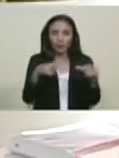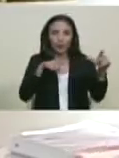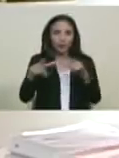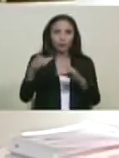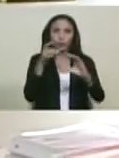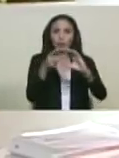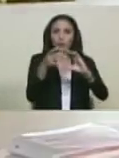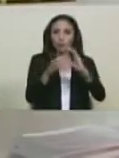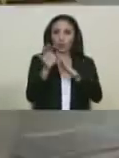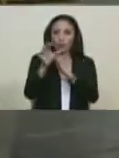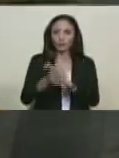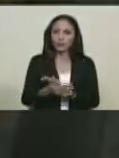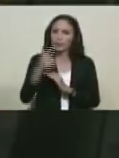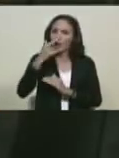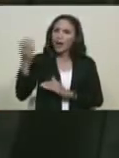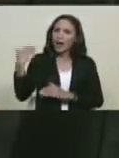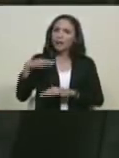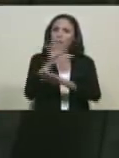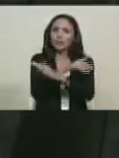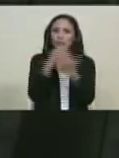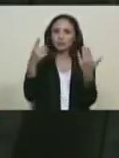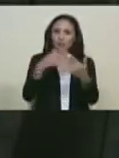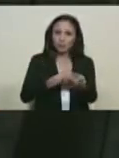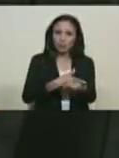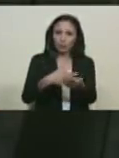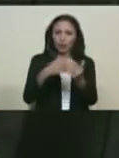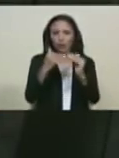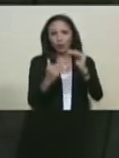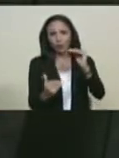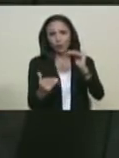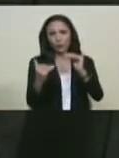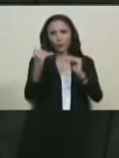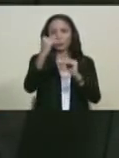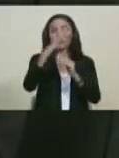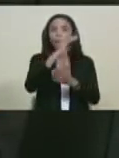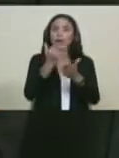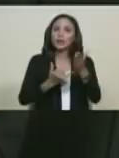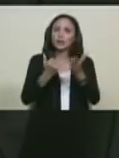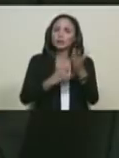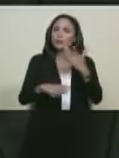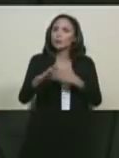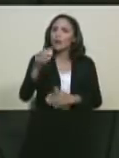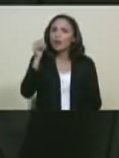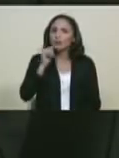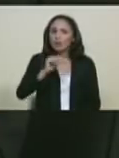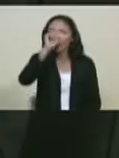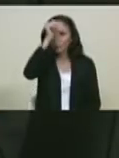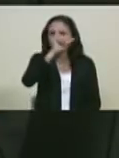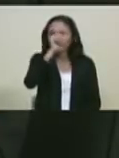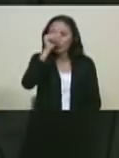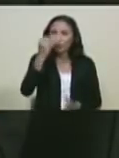estábamos en 16 millones se inscribieron ahorita el fin de semana